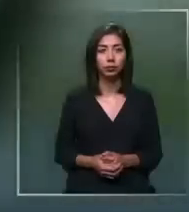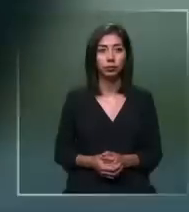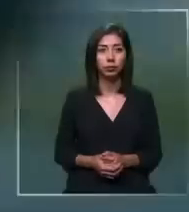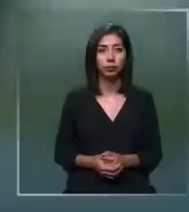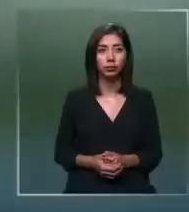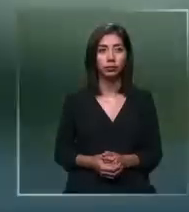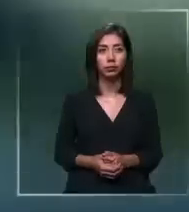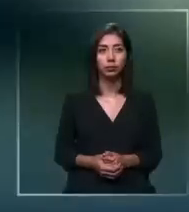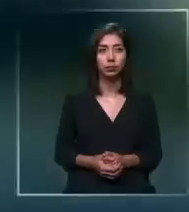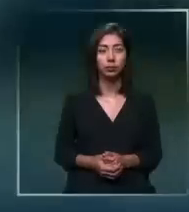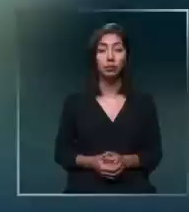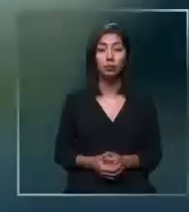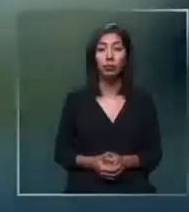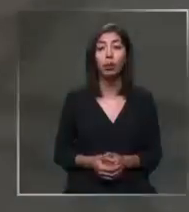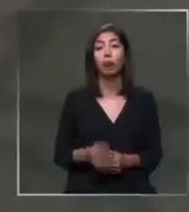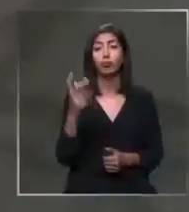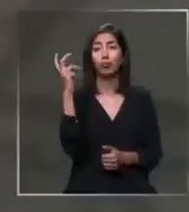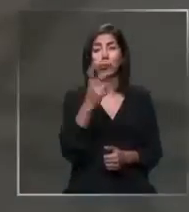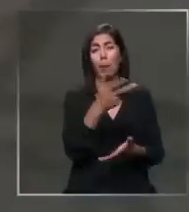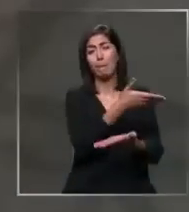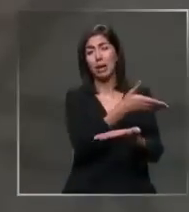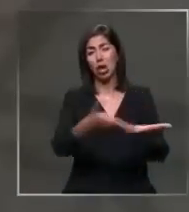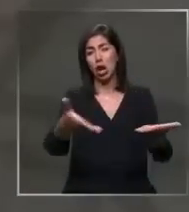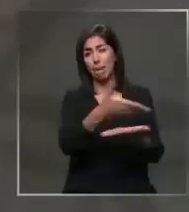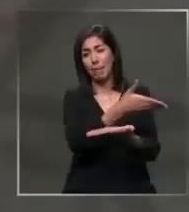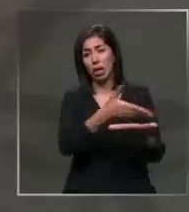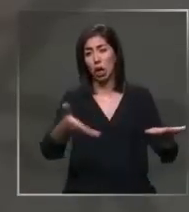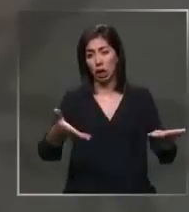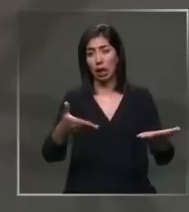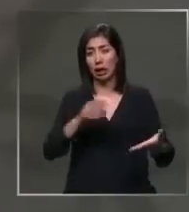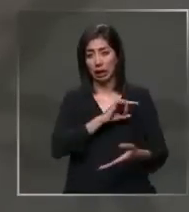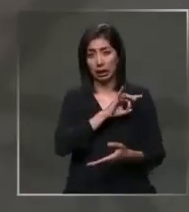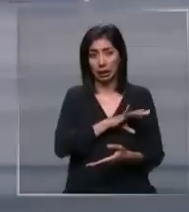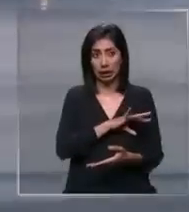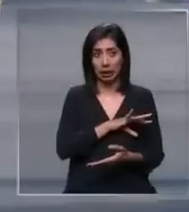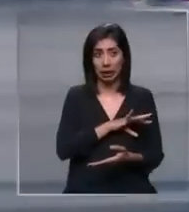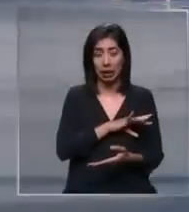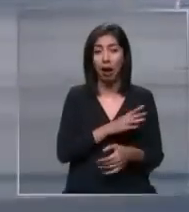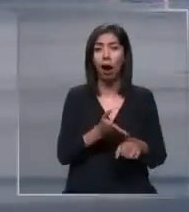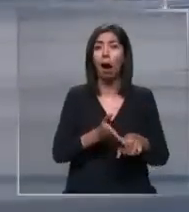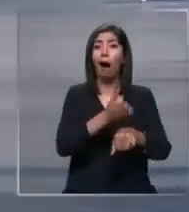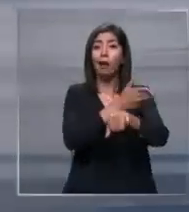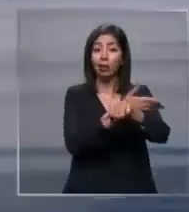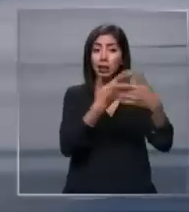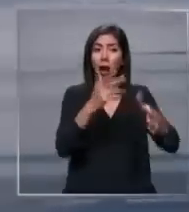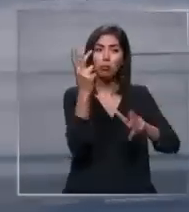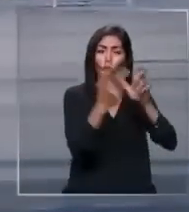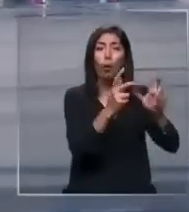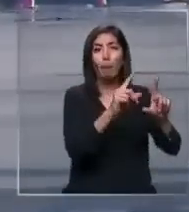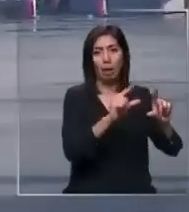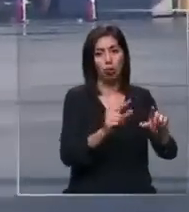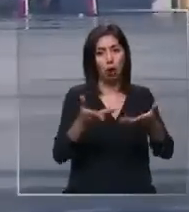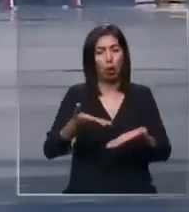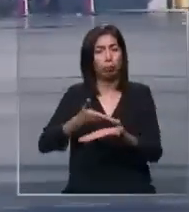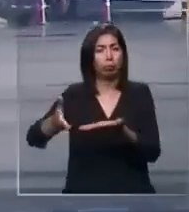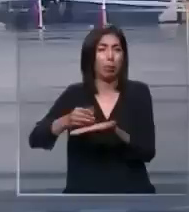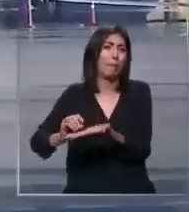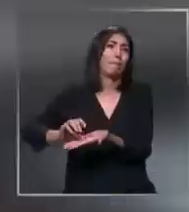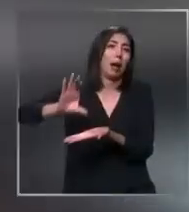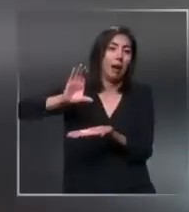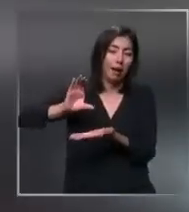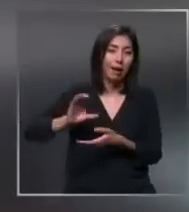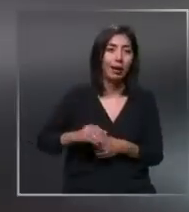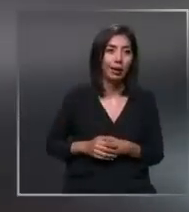Sería uno de los asaltos más millonarios de la historia de Chile, sobrepasando con creces los anteriormente ya sucedidos, tildados como robos